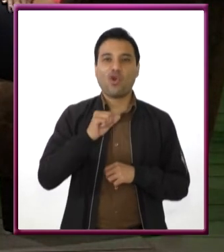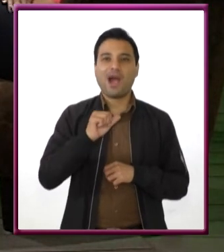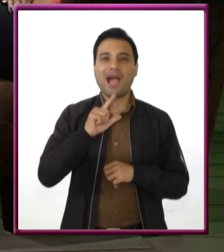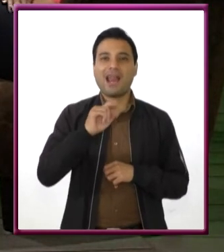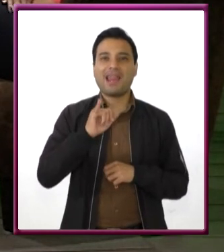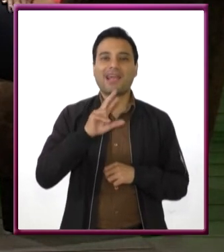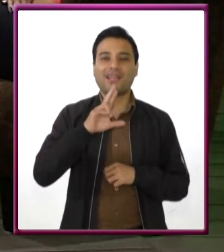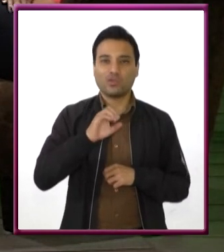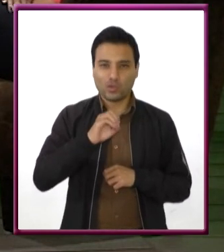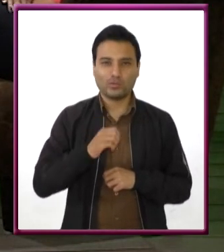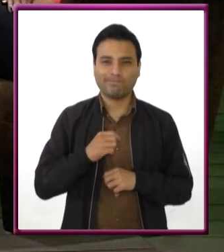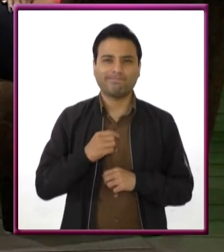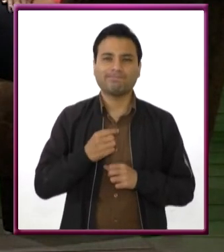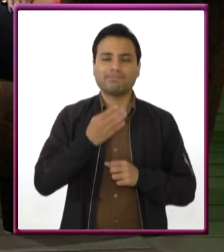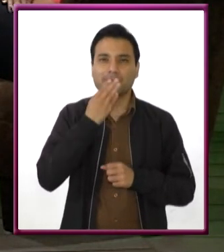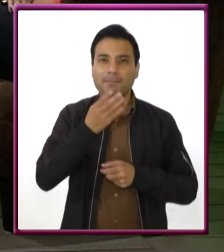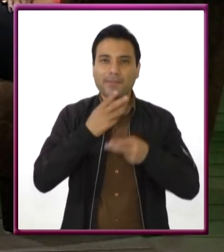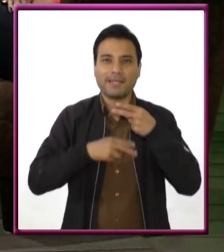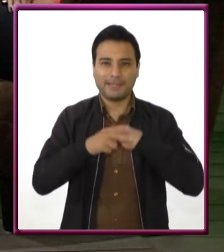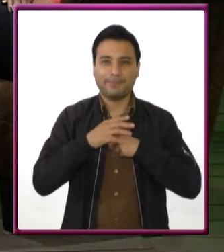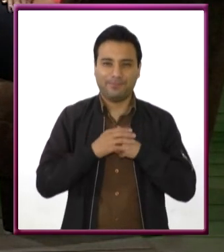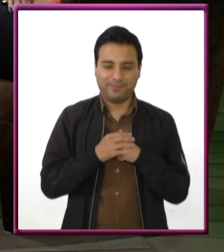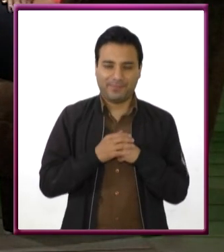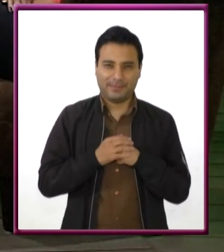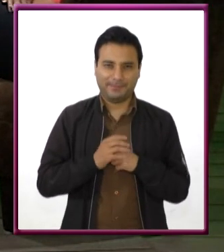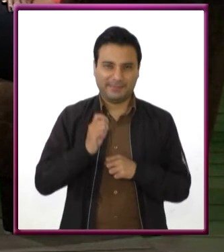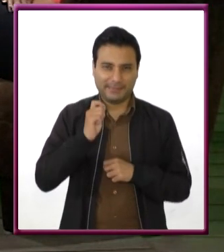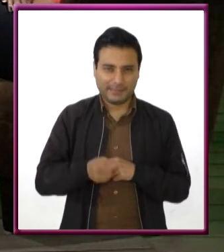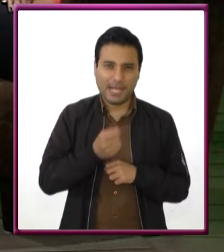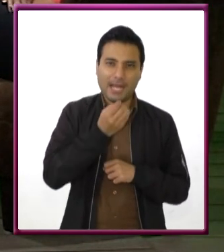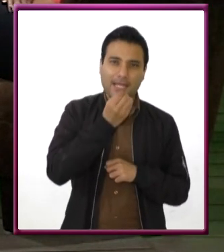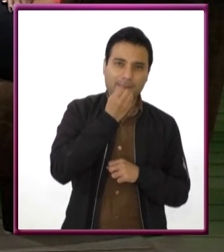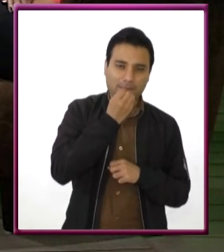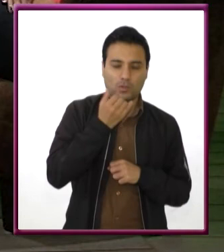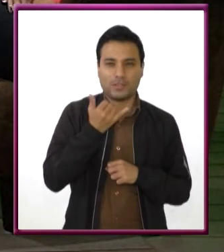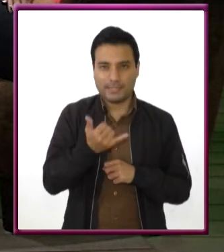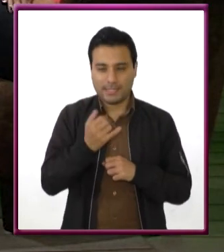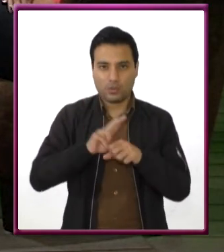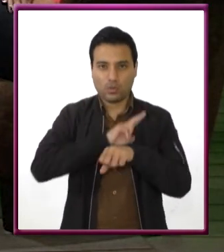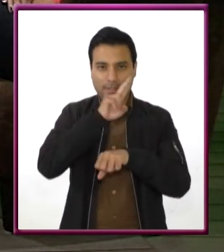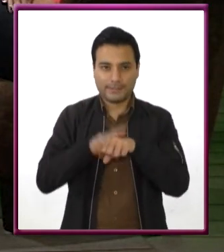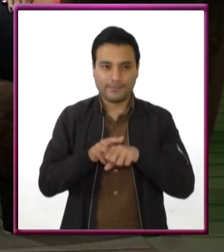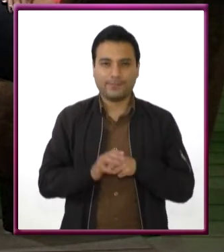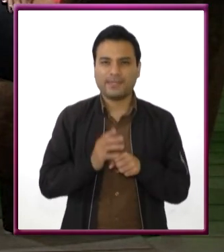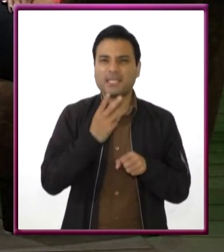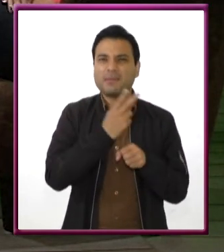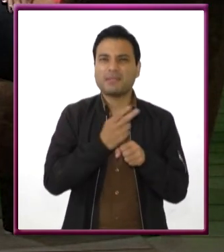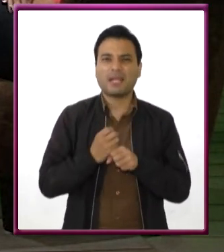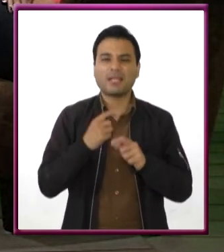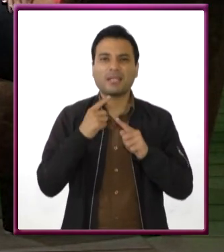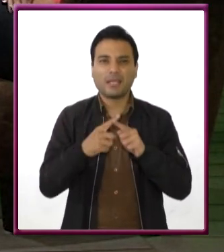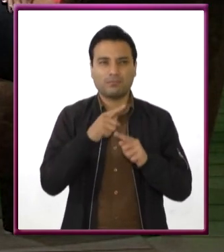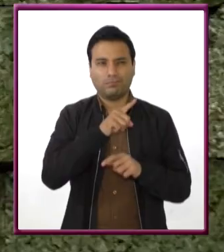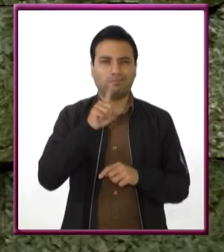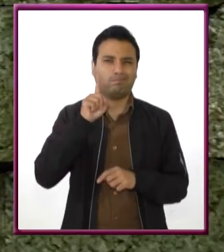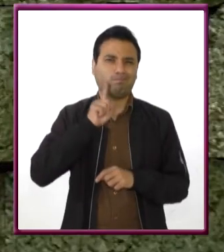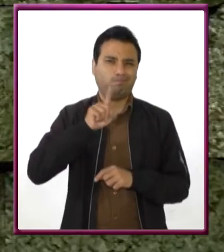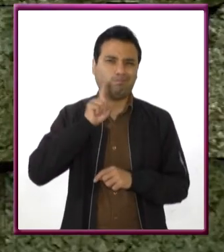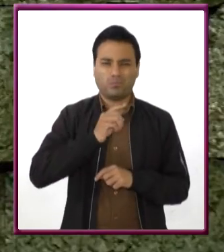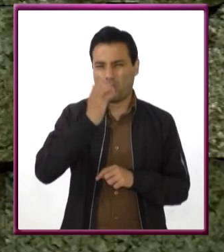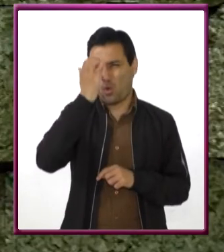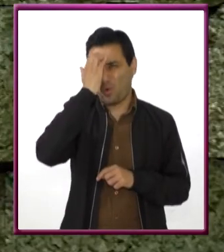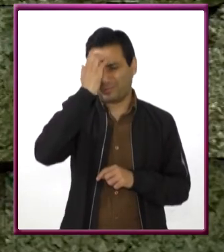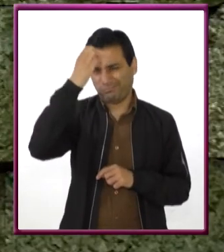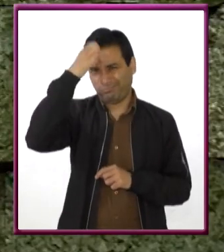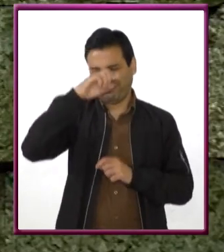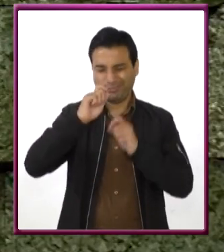Nos Nutrimos de Naturaleza. Hoy contamos con la presencia de la doctora Cristina Cortinas Durán. Ella es experta en gestión de sustancias